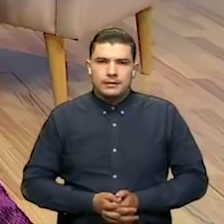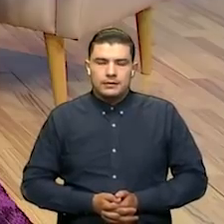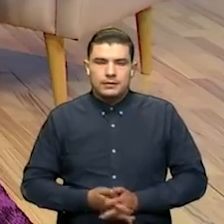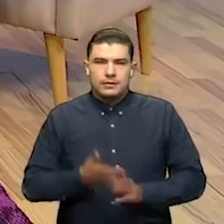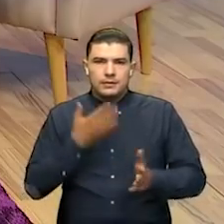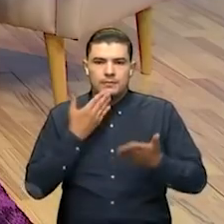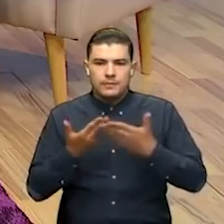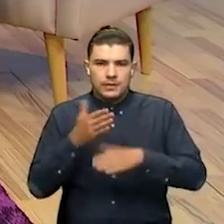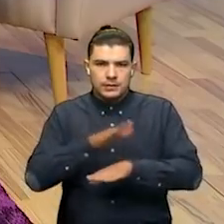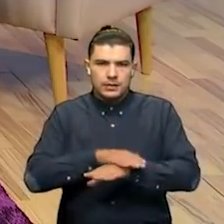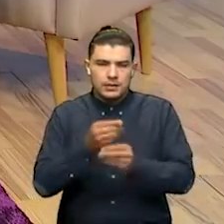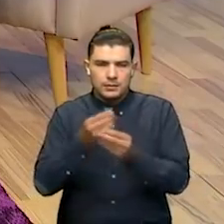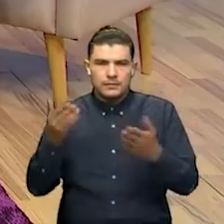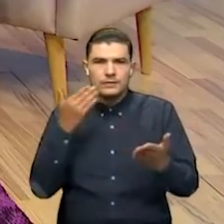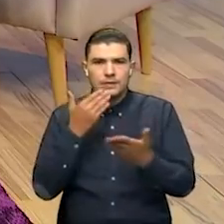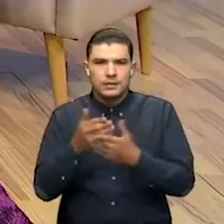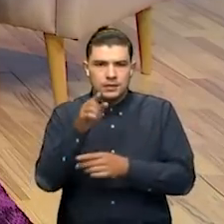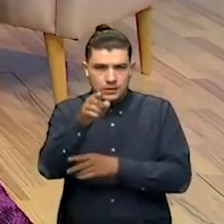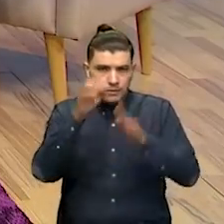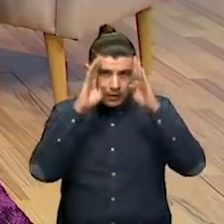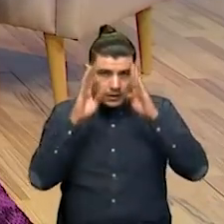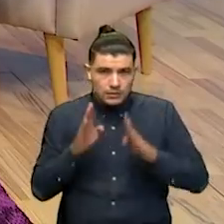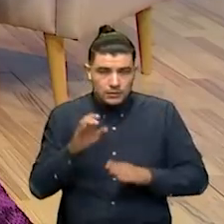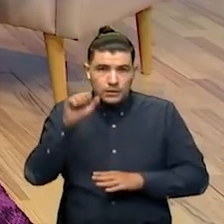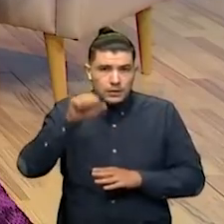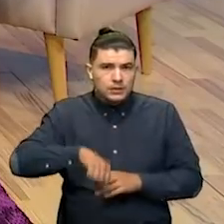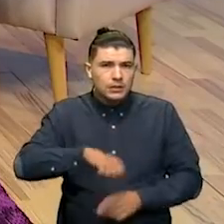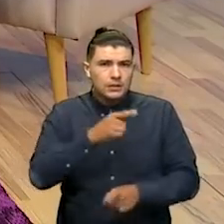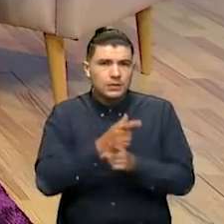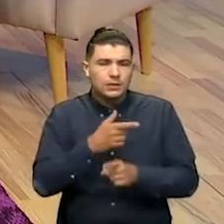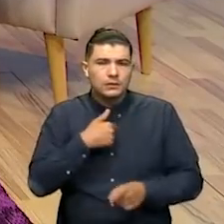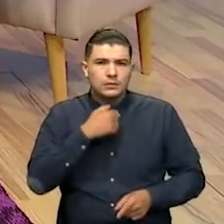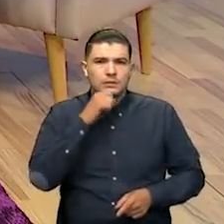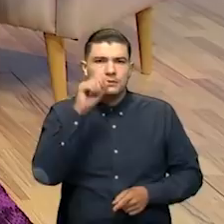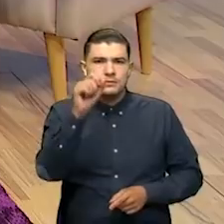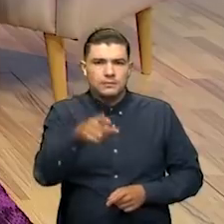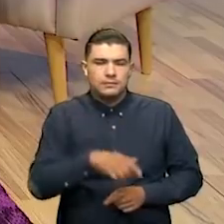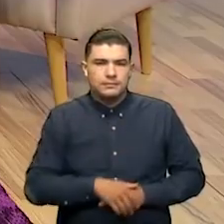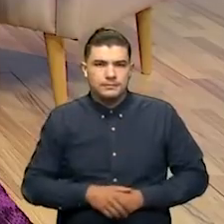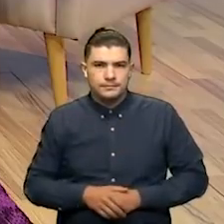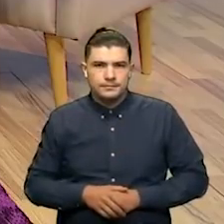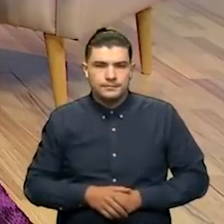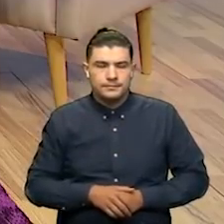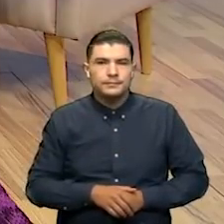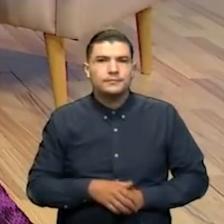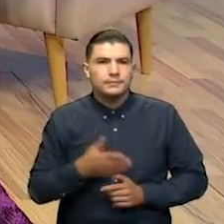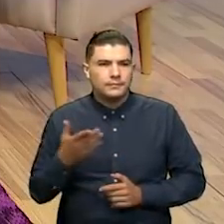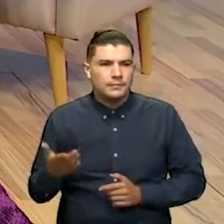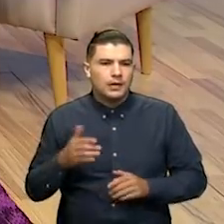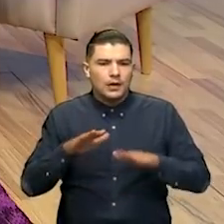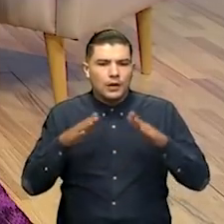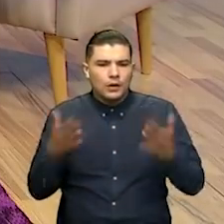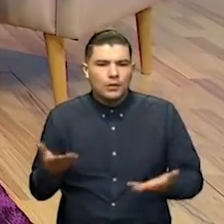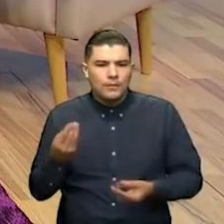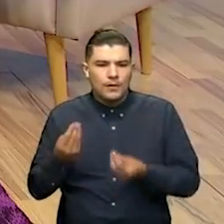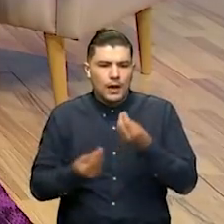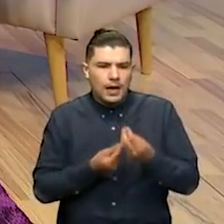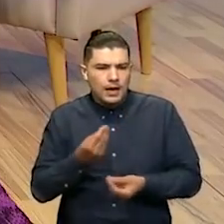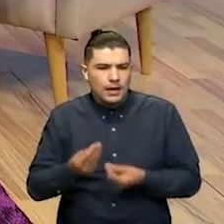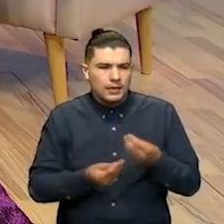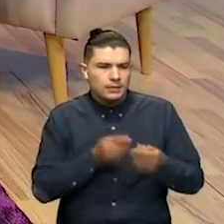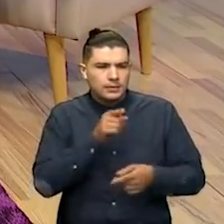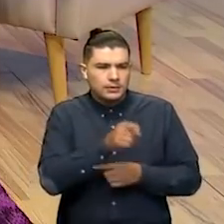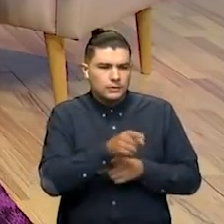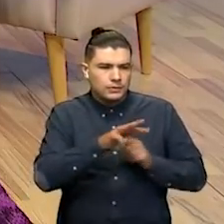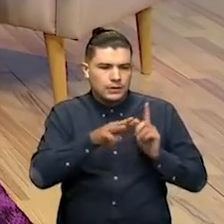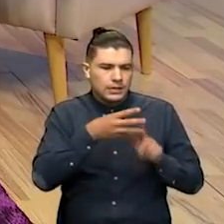Muy buenas tardes, muchas gracias por su atención. La pregunta directa exactamente es, ¿cómo hace el tercer hijo